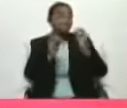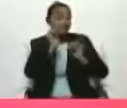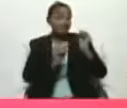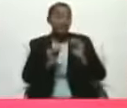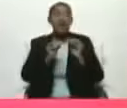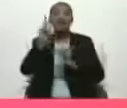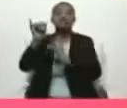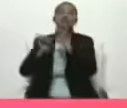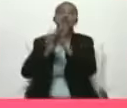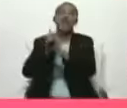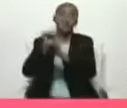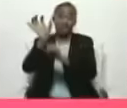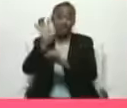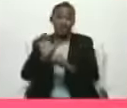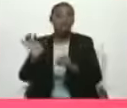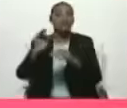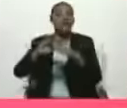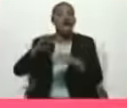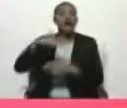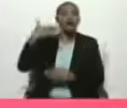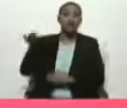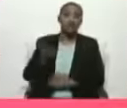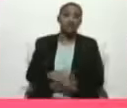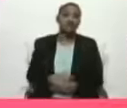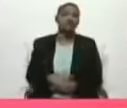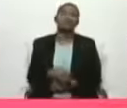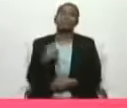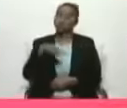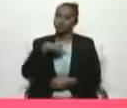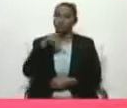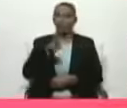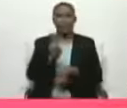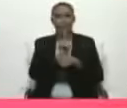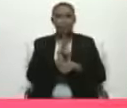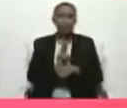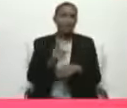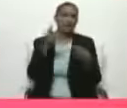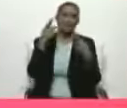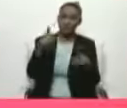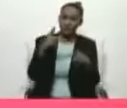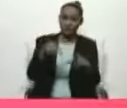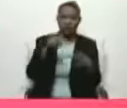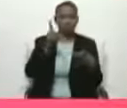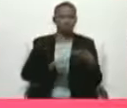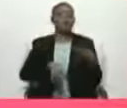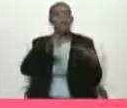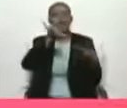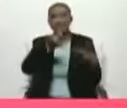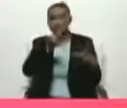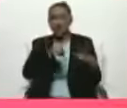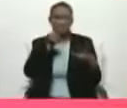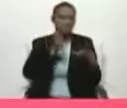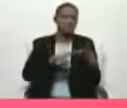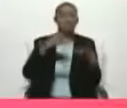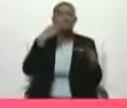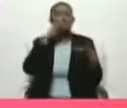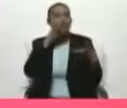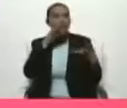redes. Todos debemos tener nuestro TikTok, nuestro Instagram, nuestro X, nuestro Facebook, ¿qué